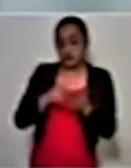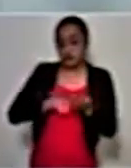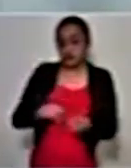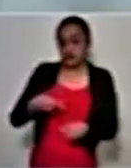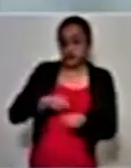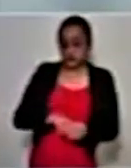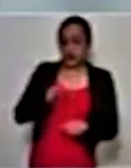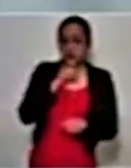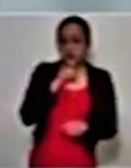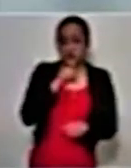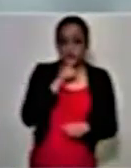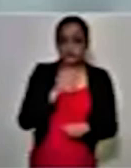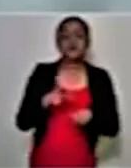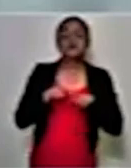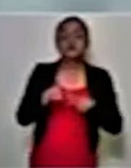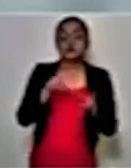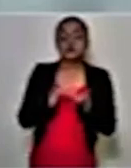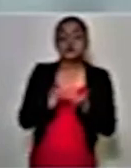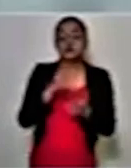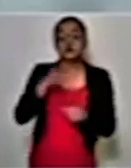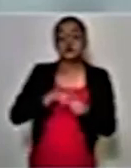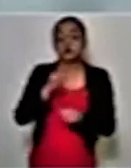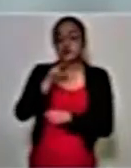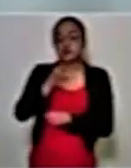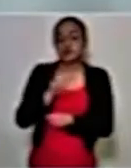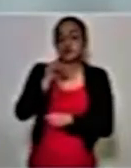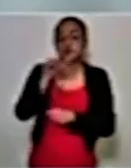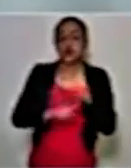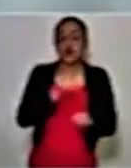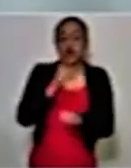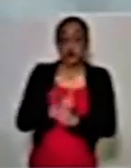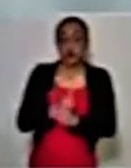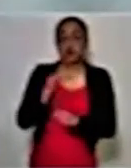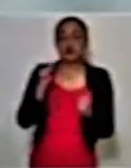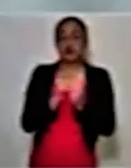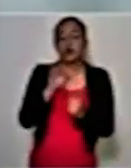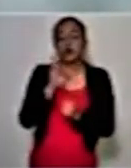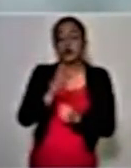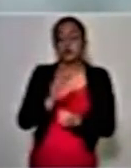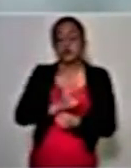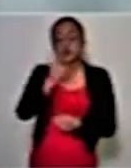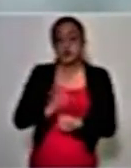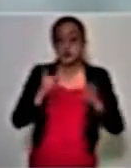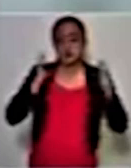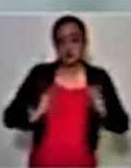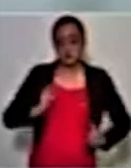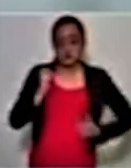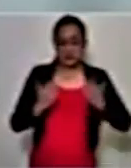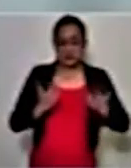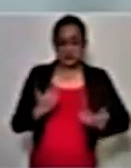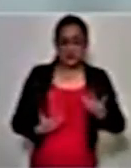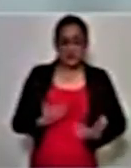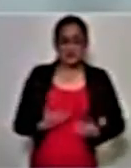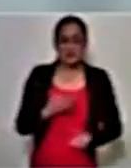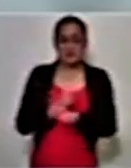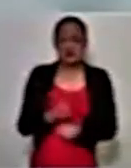San Pablo. Continúa hospitalizado Dani, de 16 años, con 45% de superficie corporal